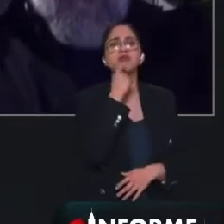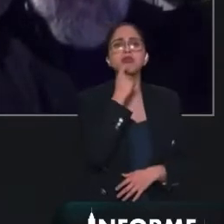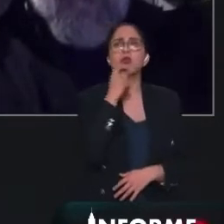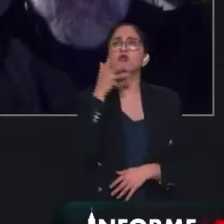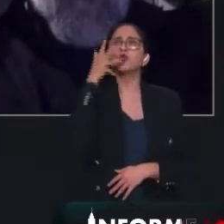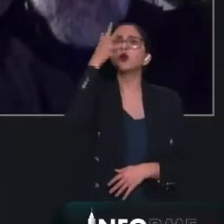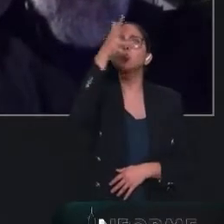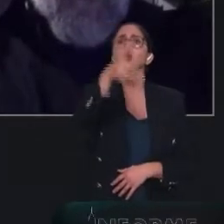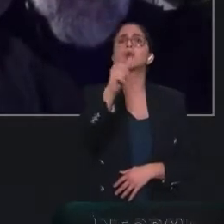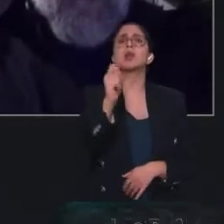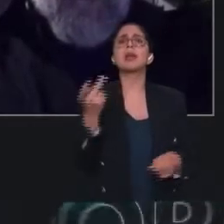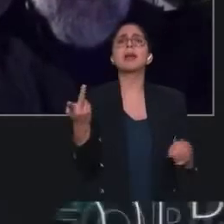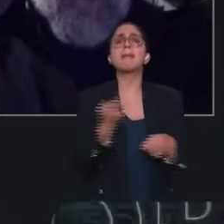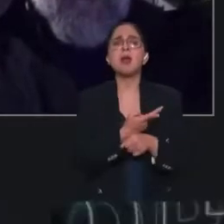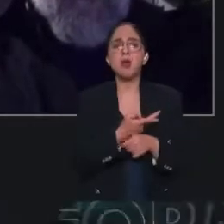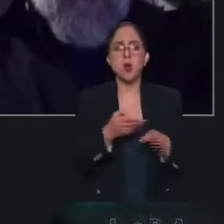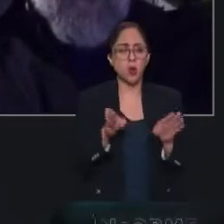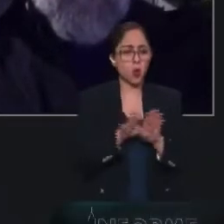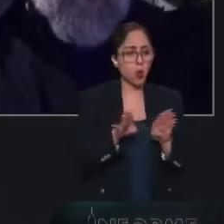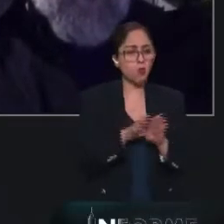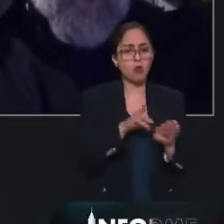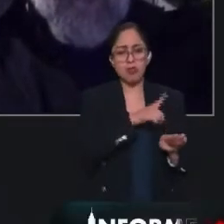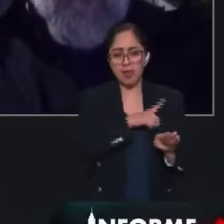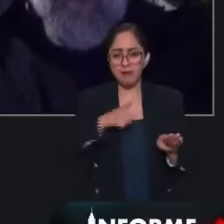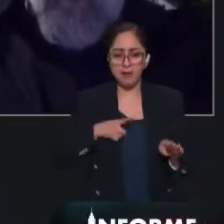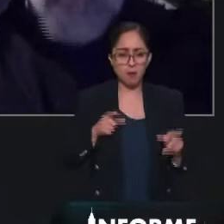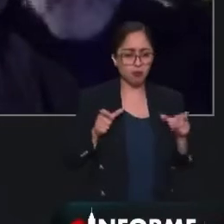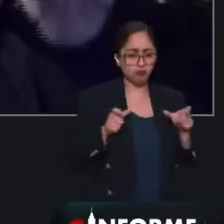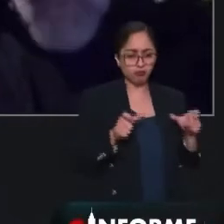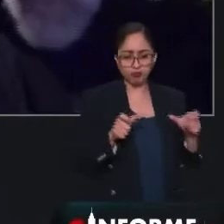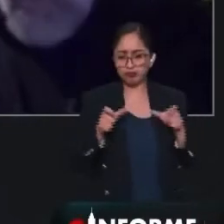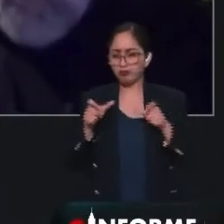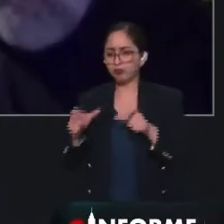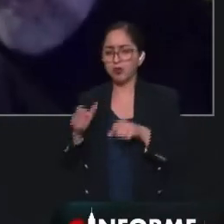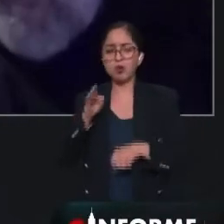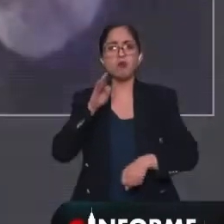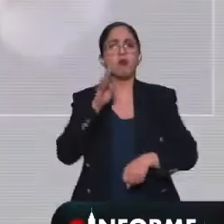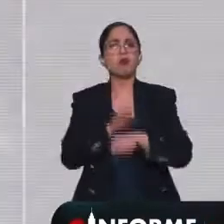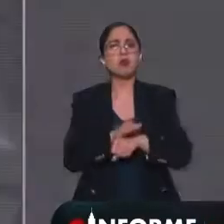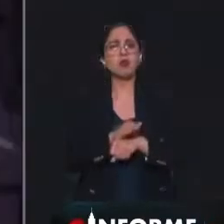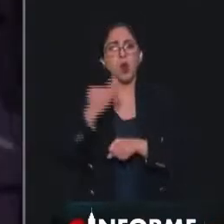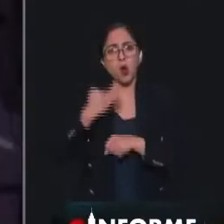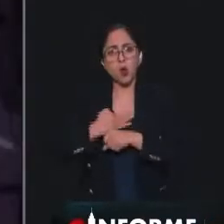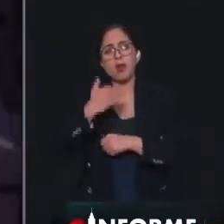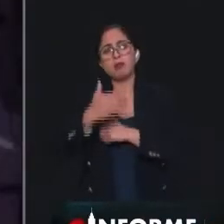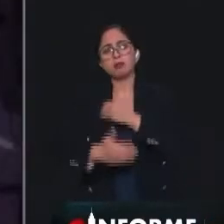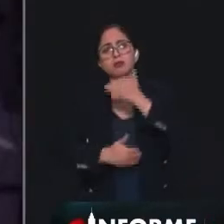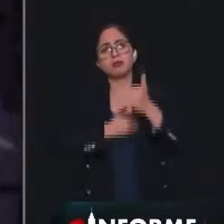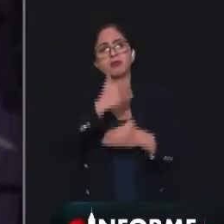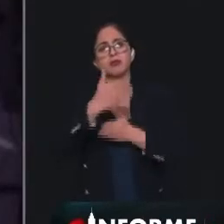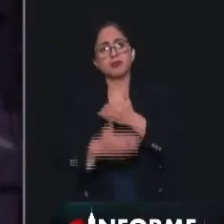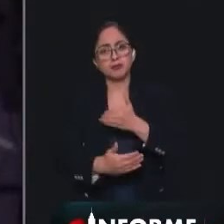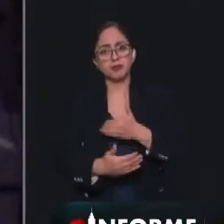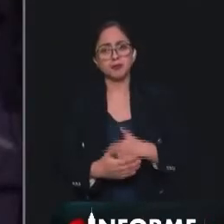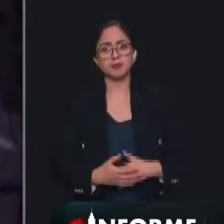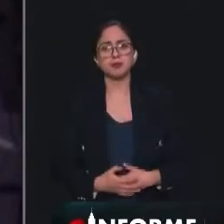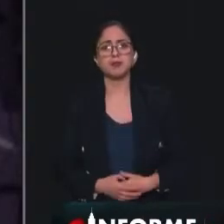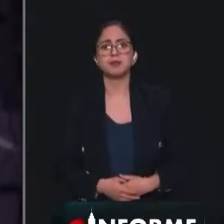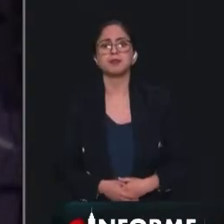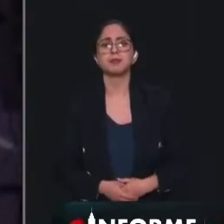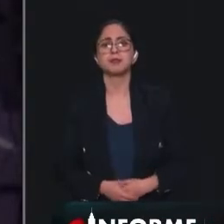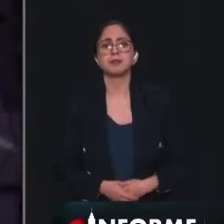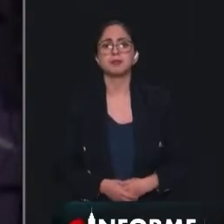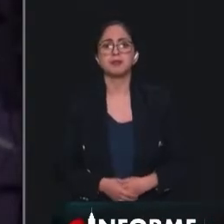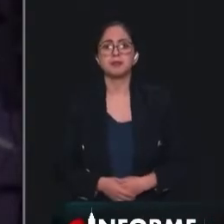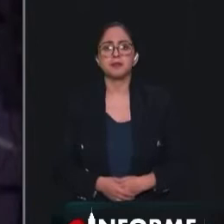es precisamente parte de ello, blindar lo que se está haciendo. Me parece que hay liderazgos